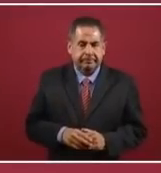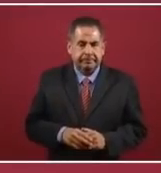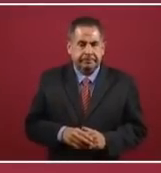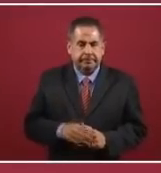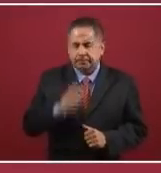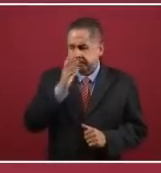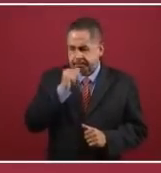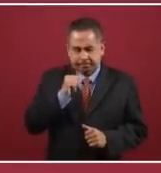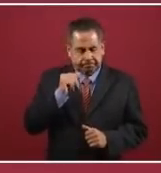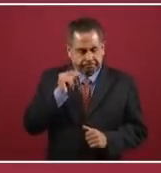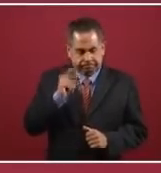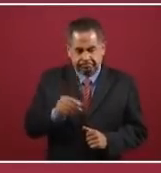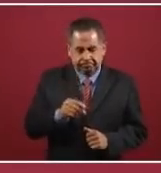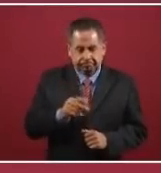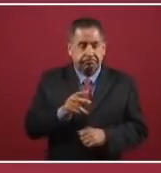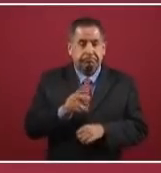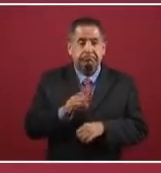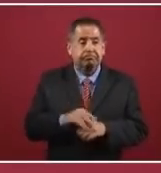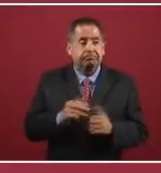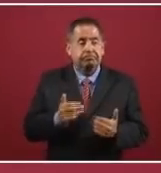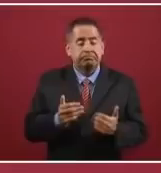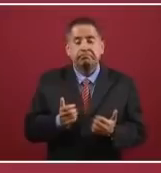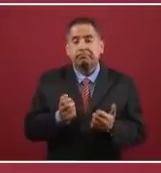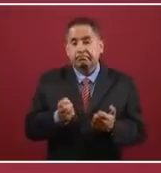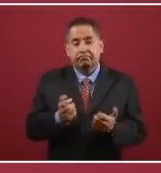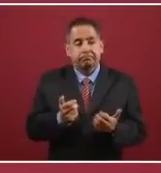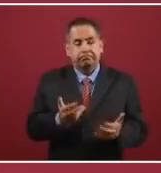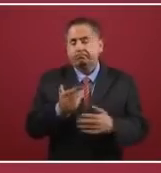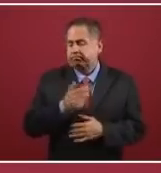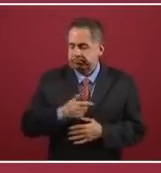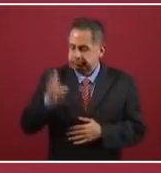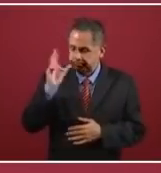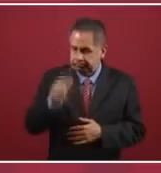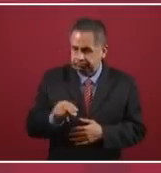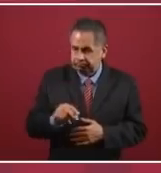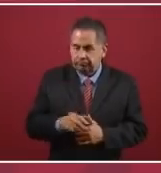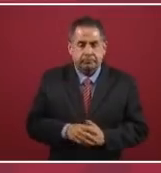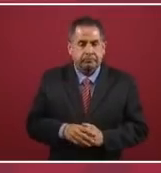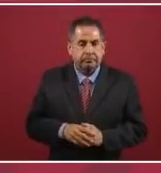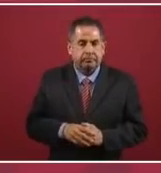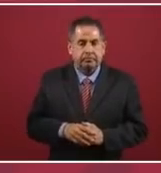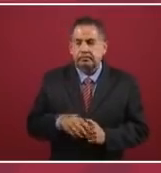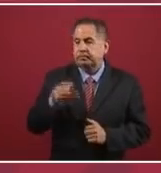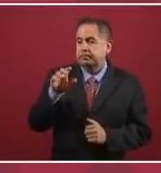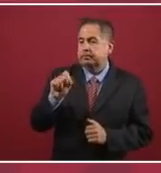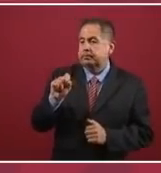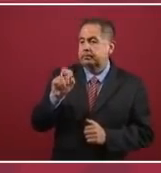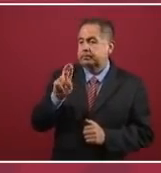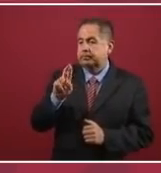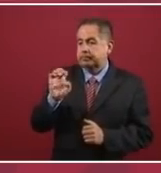podemos permitirlo, aceptarlo. Incluso la